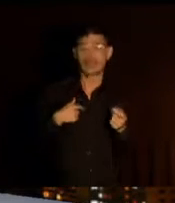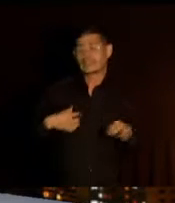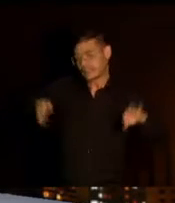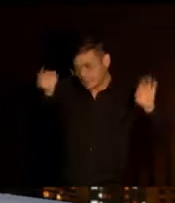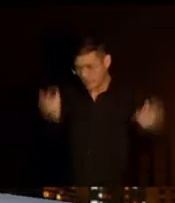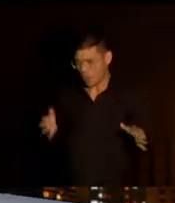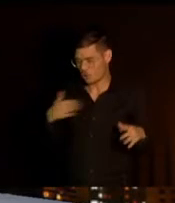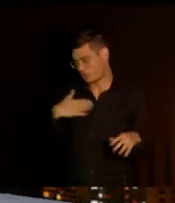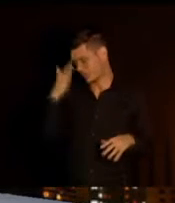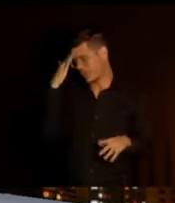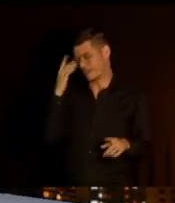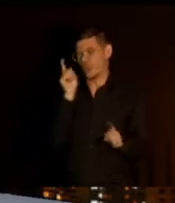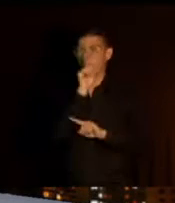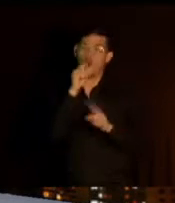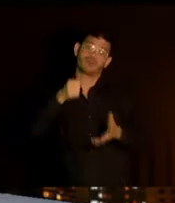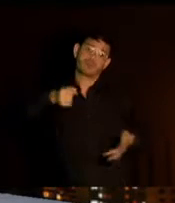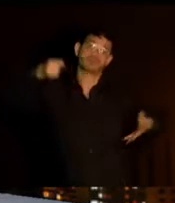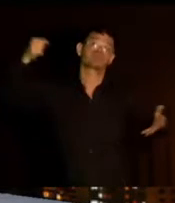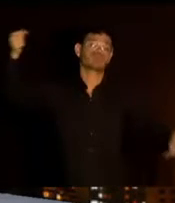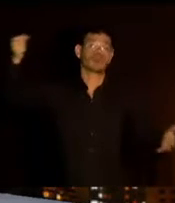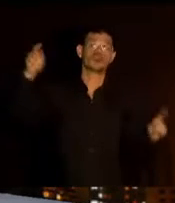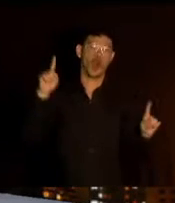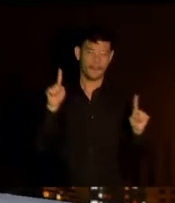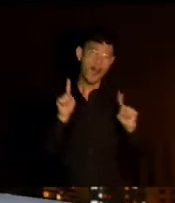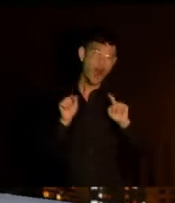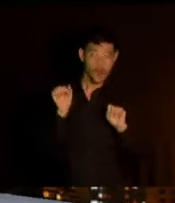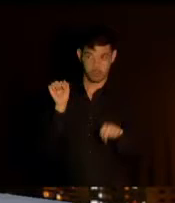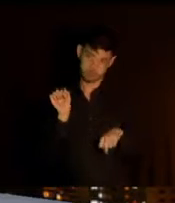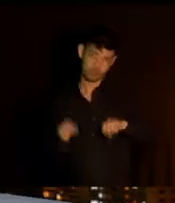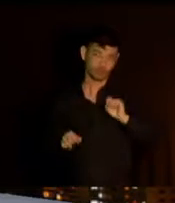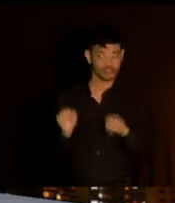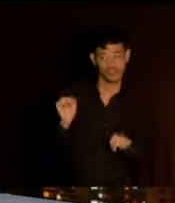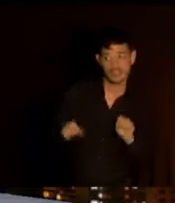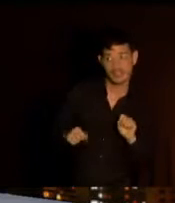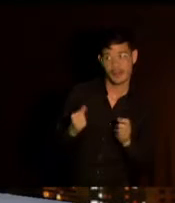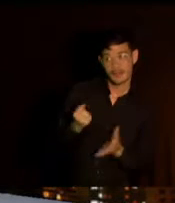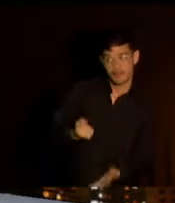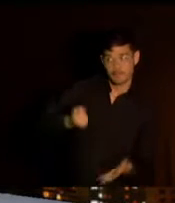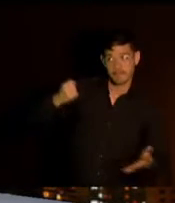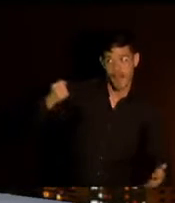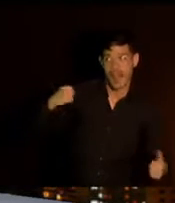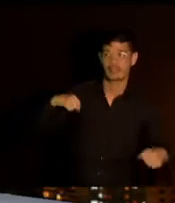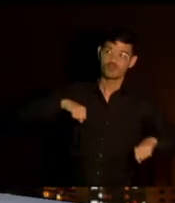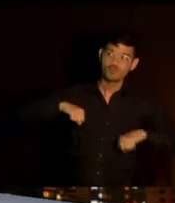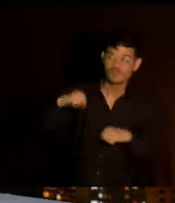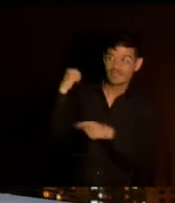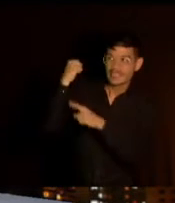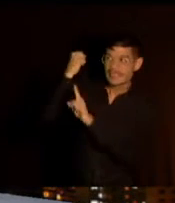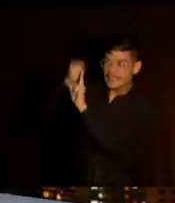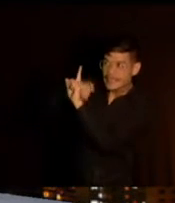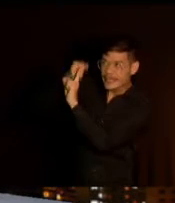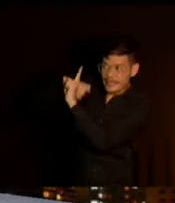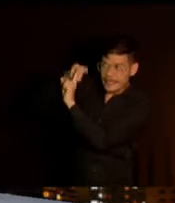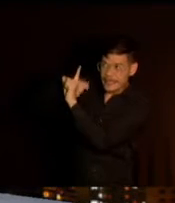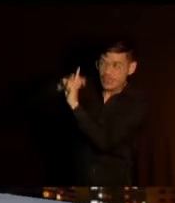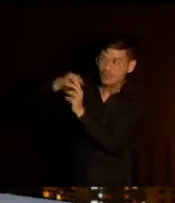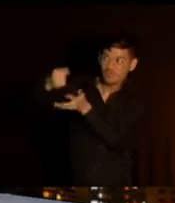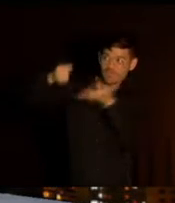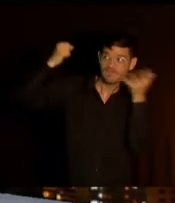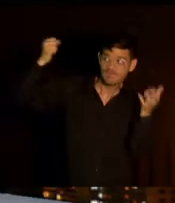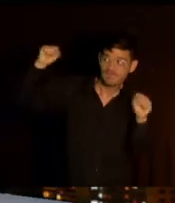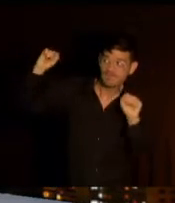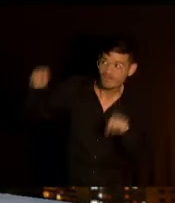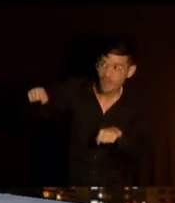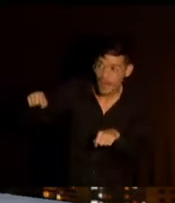más recursos, no. Tendría la posibilidad de poder tener mayor recurso, mayor número o mayor dinero, mayor recurso, el Comité